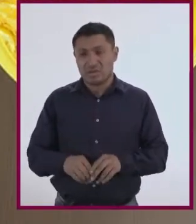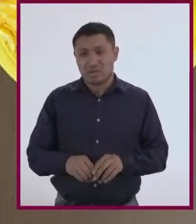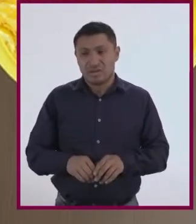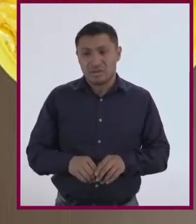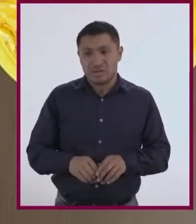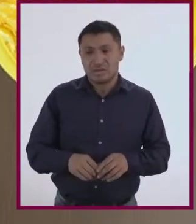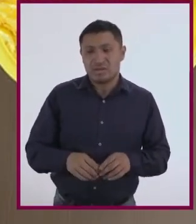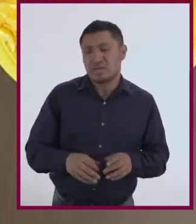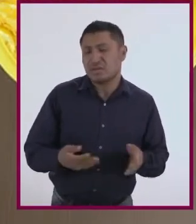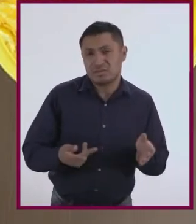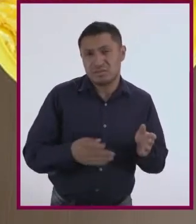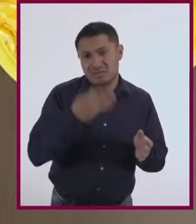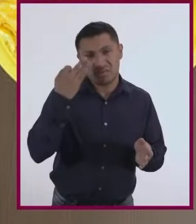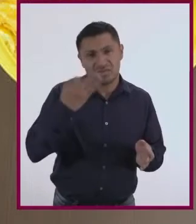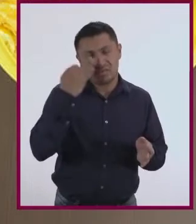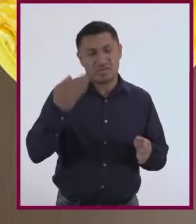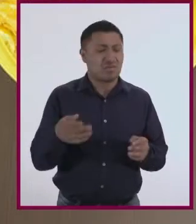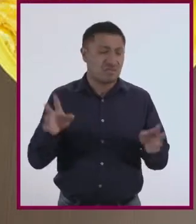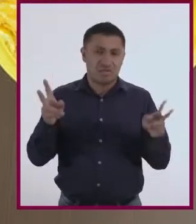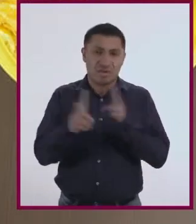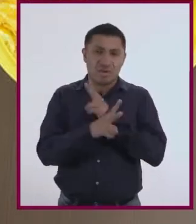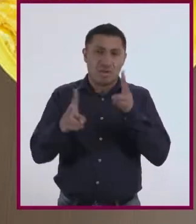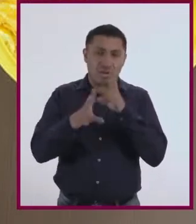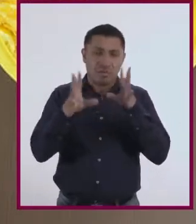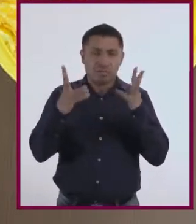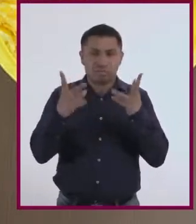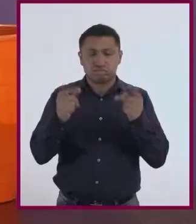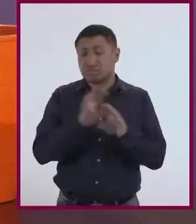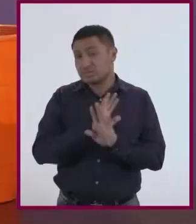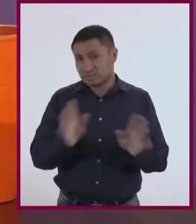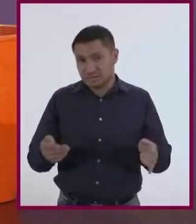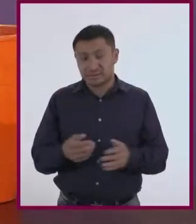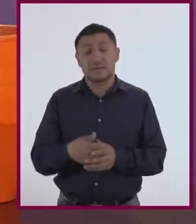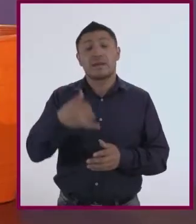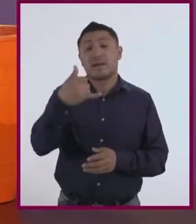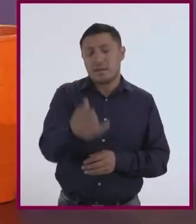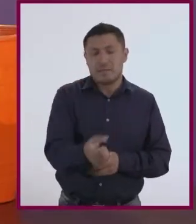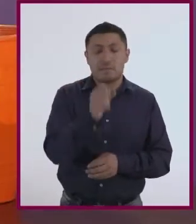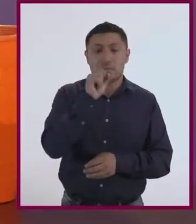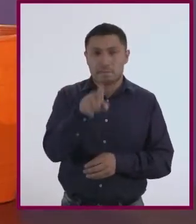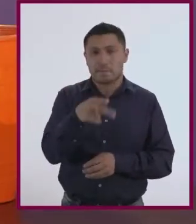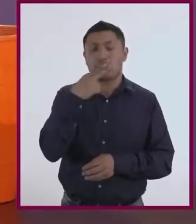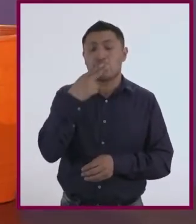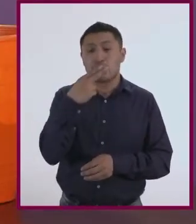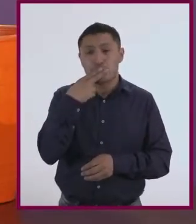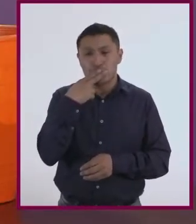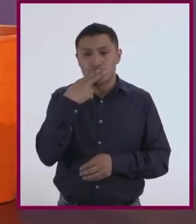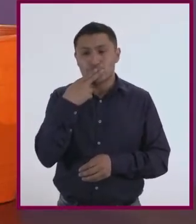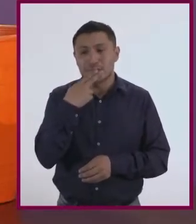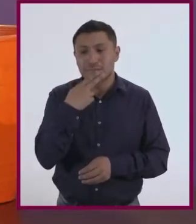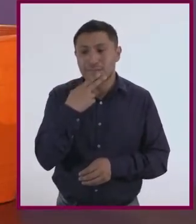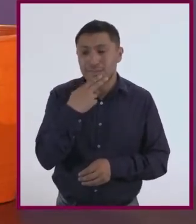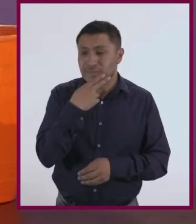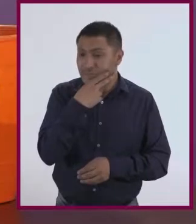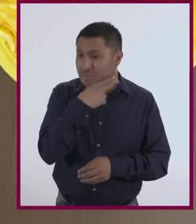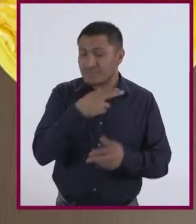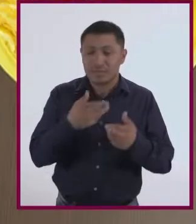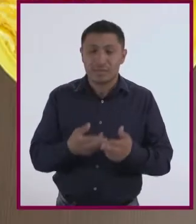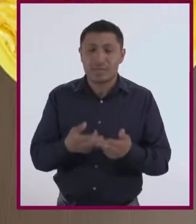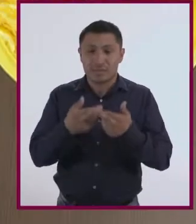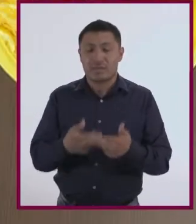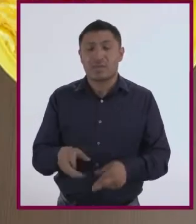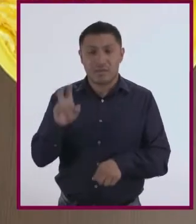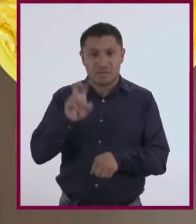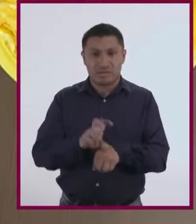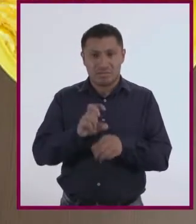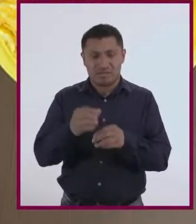ahora sí de infloraciones ya secas. Y también nos vamos a apoyar con residuos de huevo. Esto